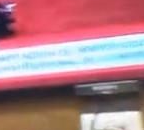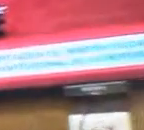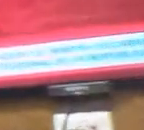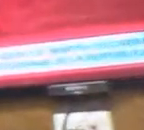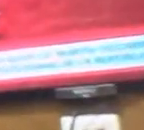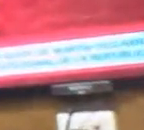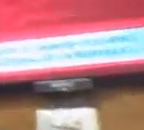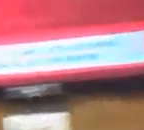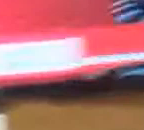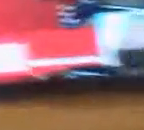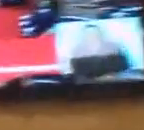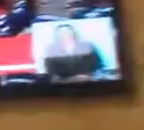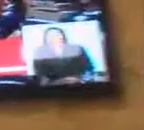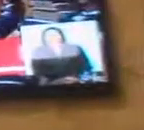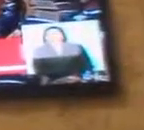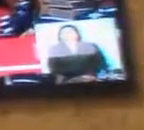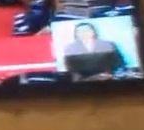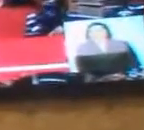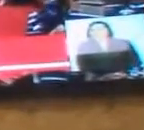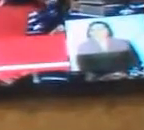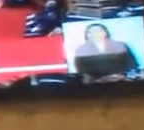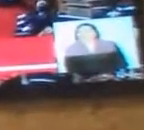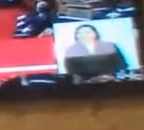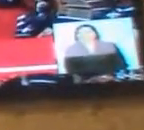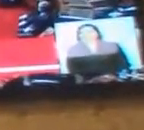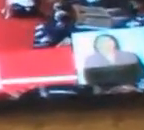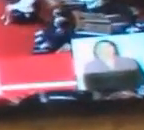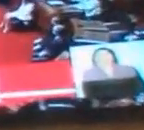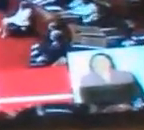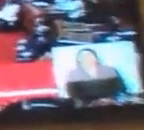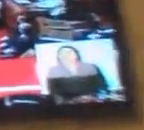Martín Vizcarra. Entonces, en estos momentos ya